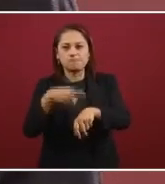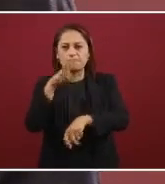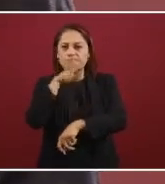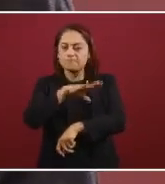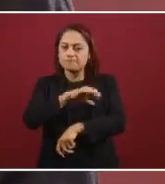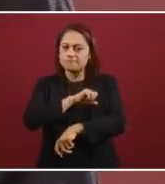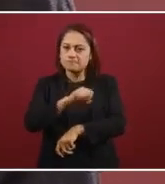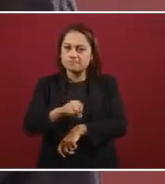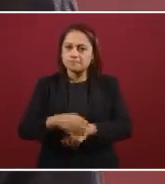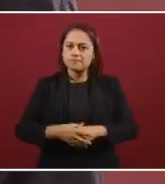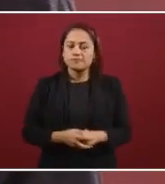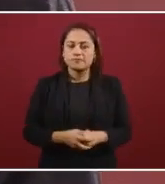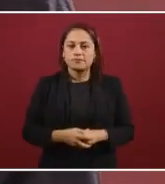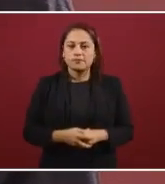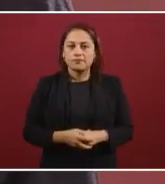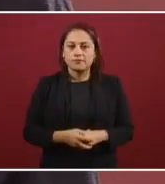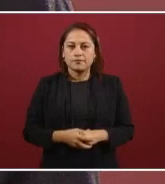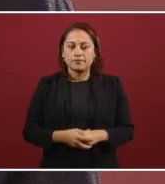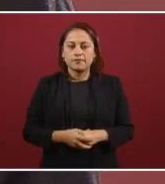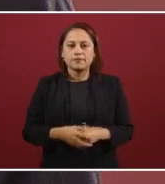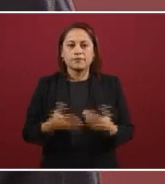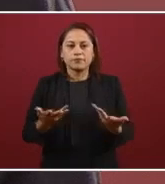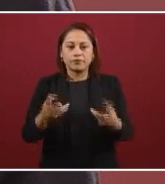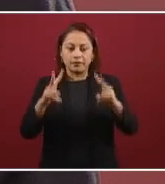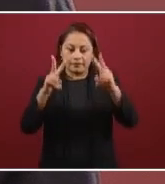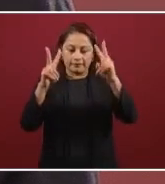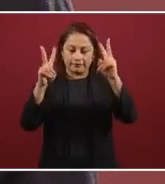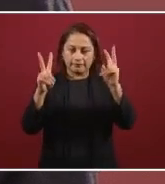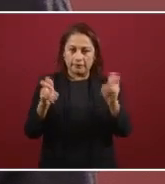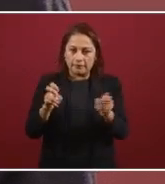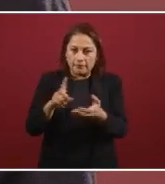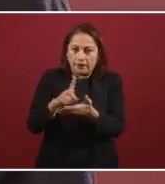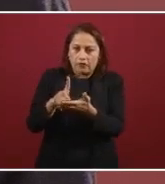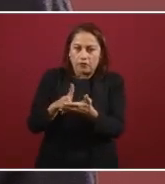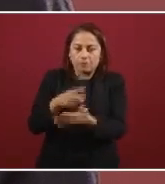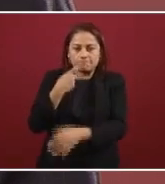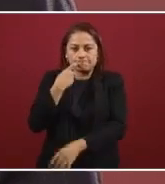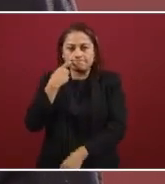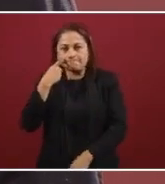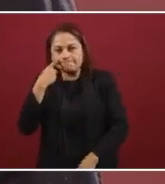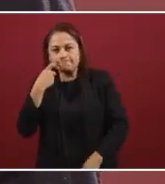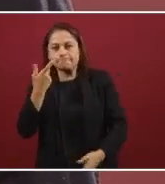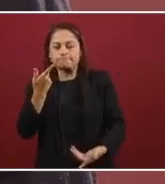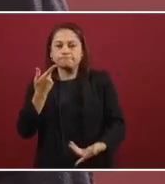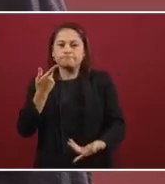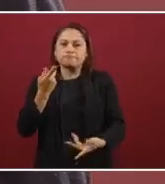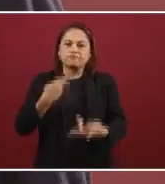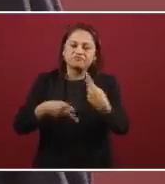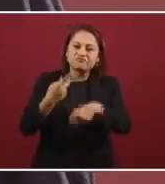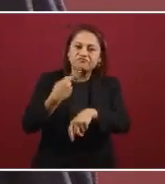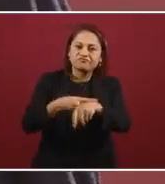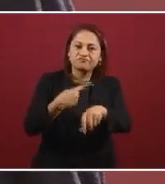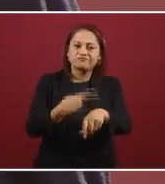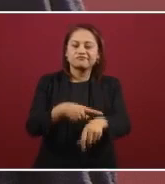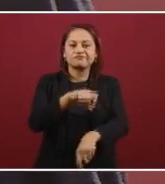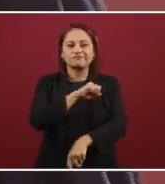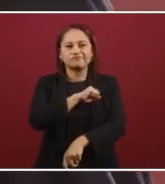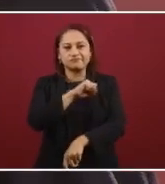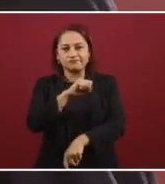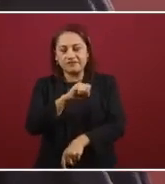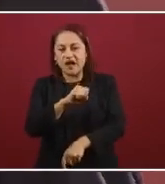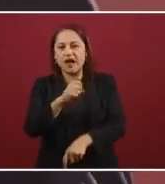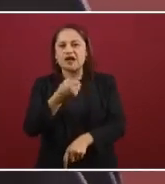todo lo relacionado con las adicciones, el daño a la salud, el daño